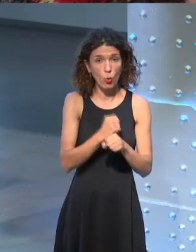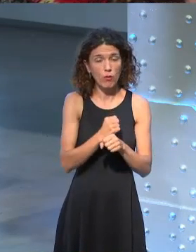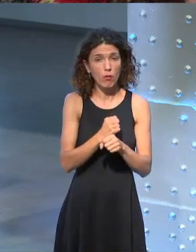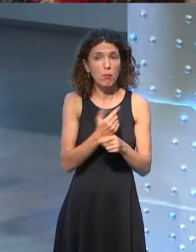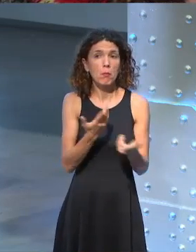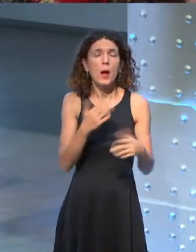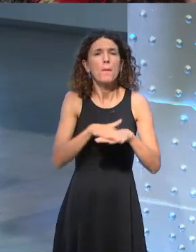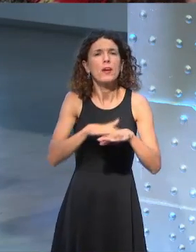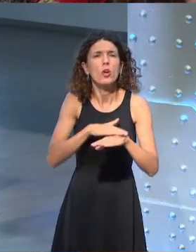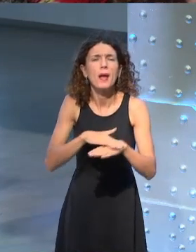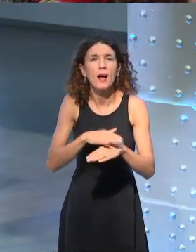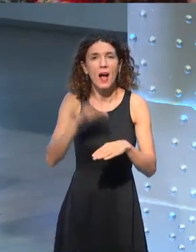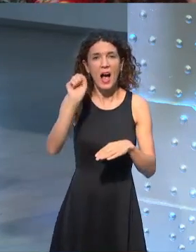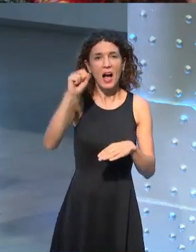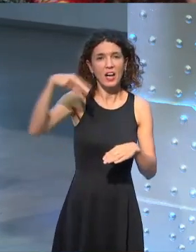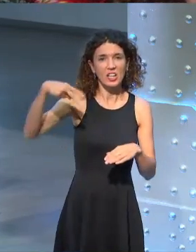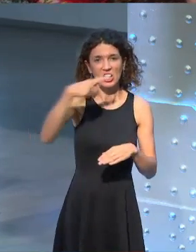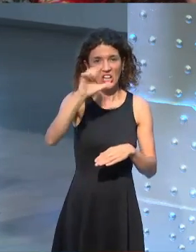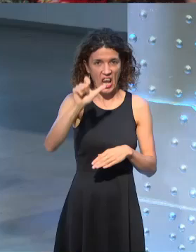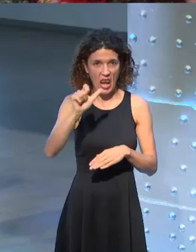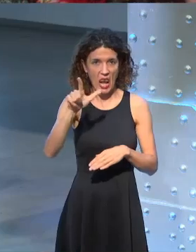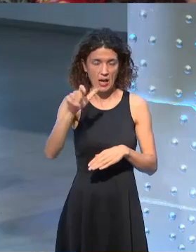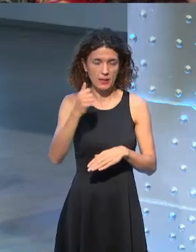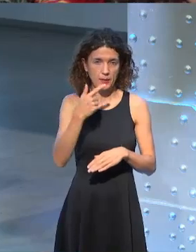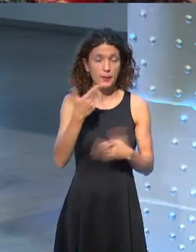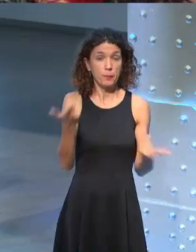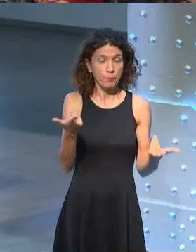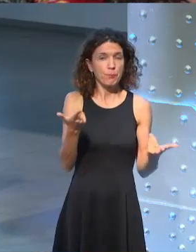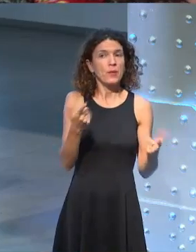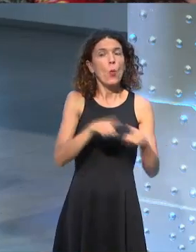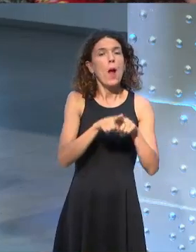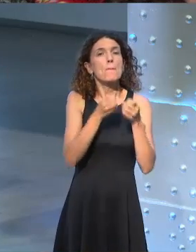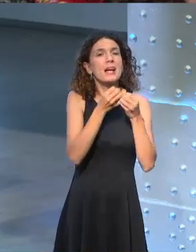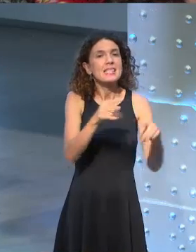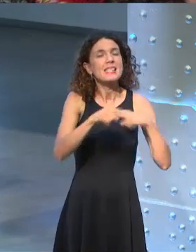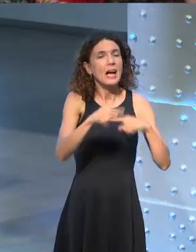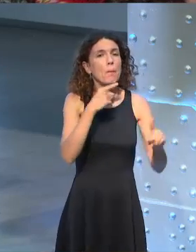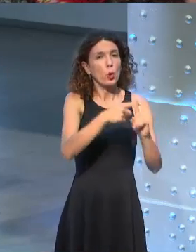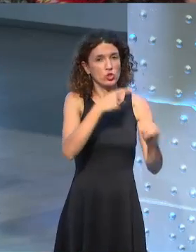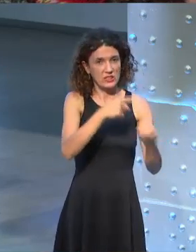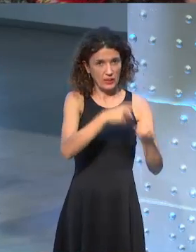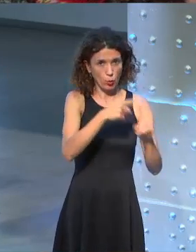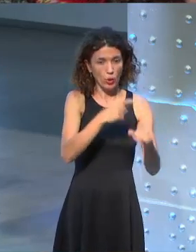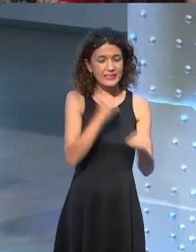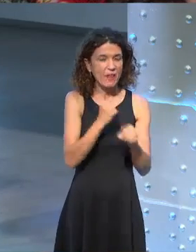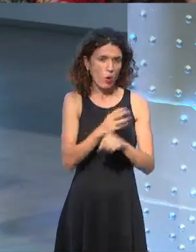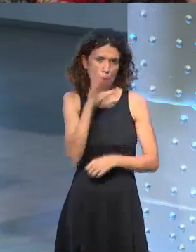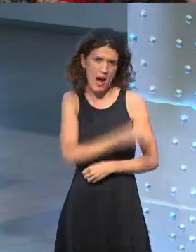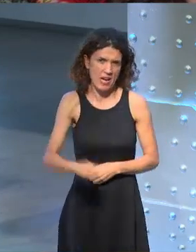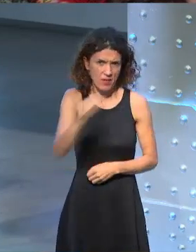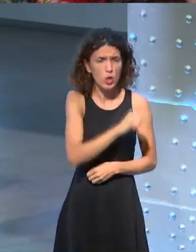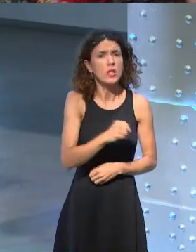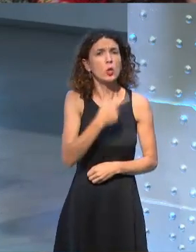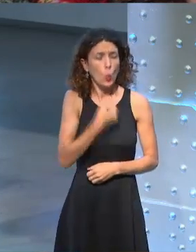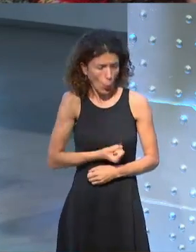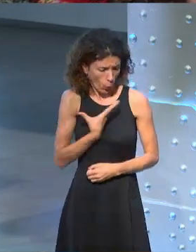tú, perdóname, no me acuerdo, Ángela. El mensaje positivo. El trabajo es fantástico. Si te gusta